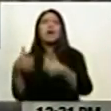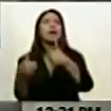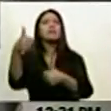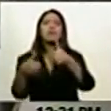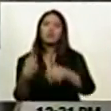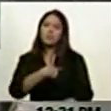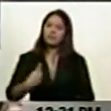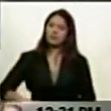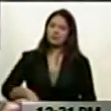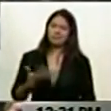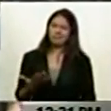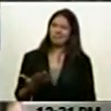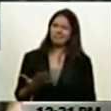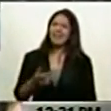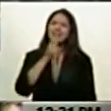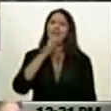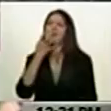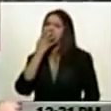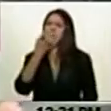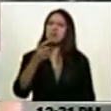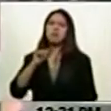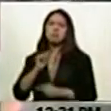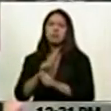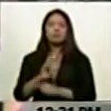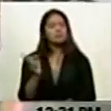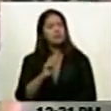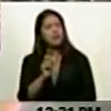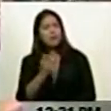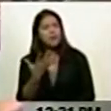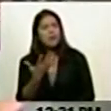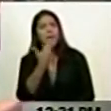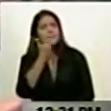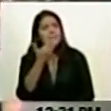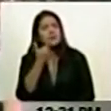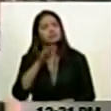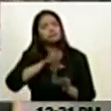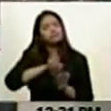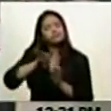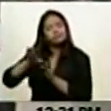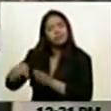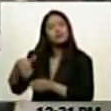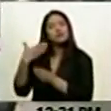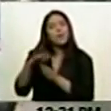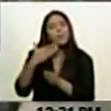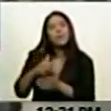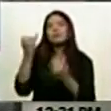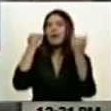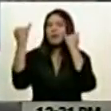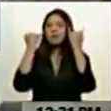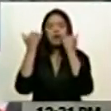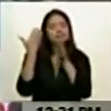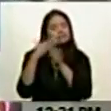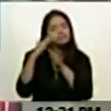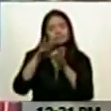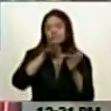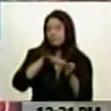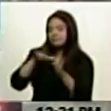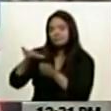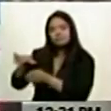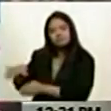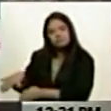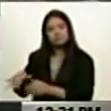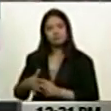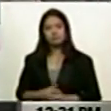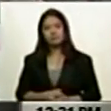candidato, a ver quién grita más duro, sino que dijeran, vamos a poner de lado nuestras miserias, vamos a poner de lado